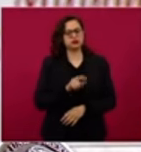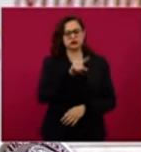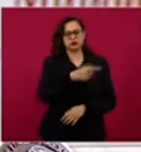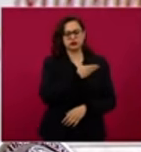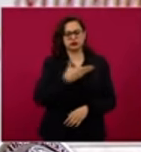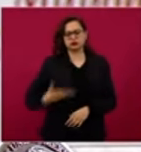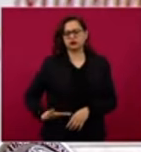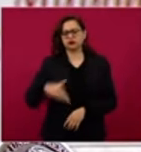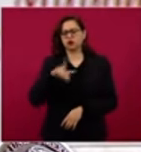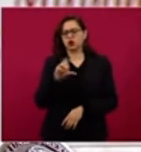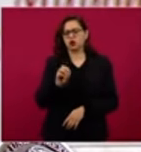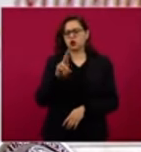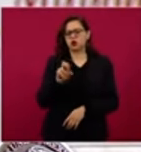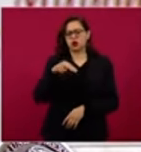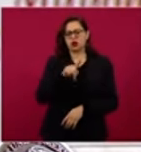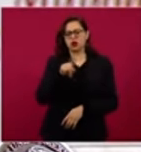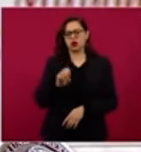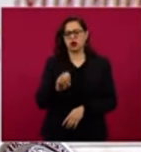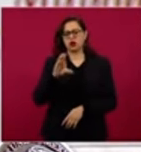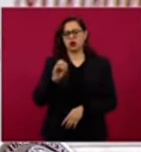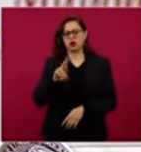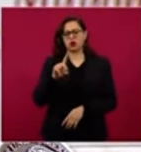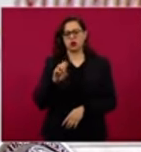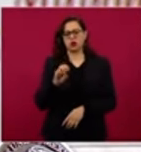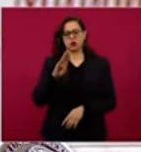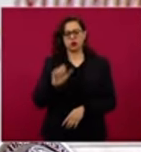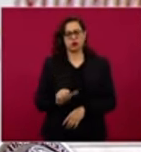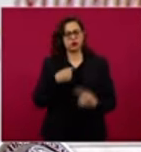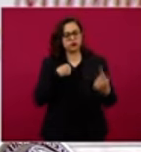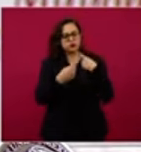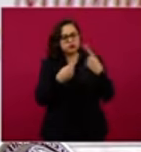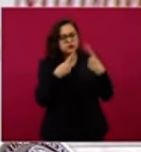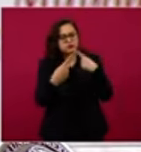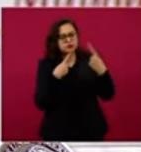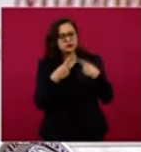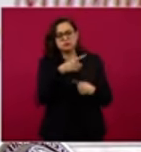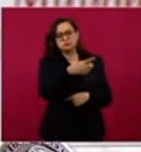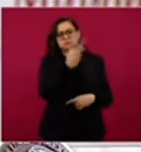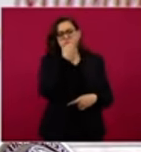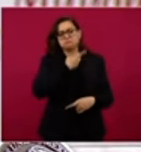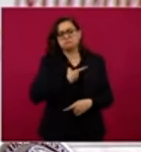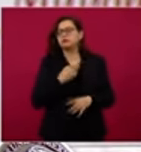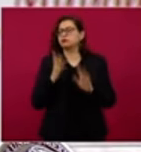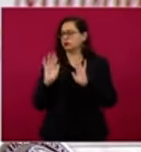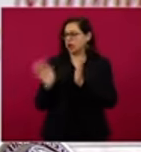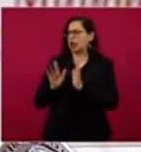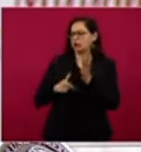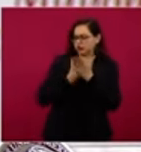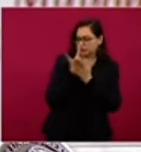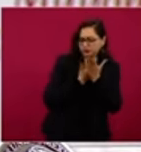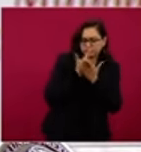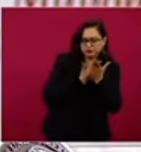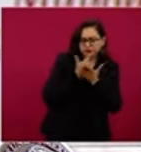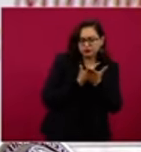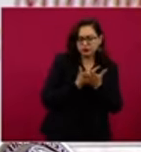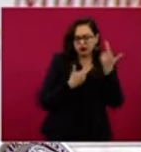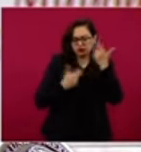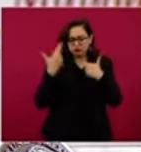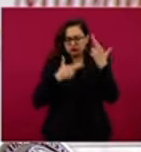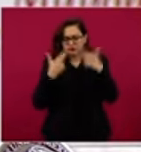Lorenzo Córdoba, que ellos estaban haciendo una revisión a su presupuesto, el presupuesto que tienen